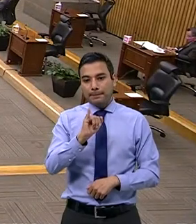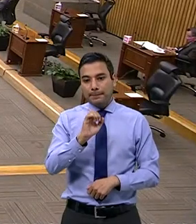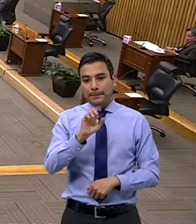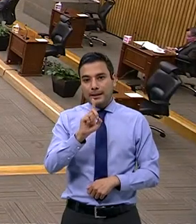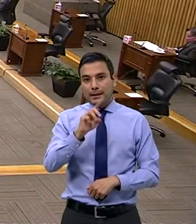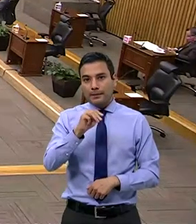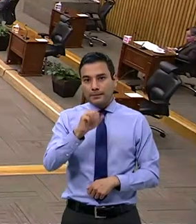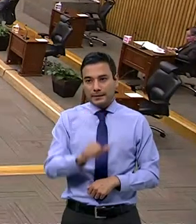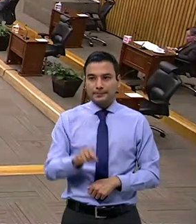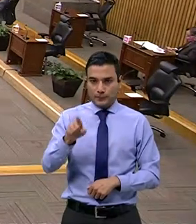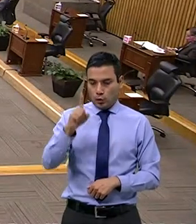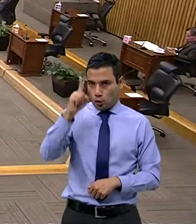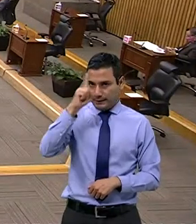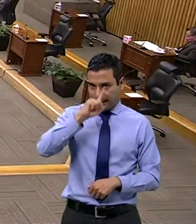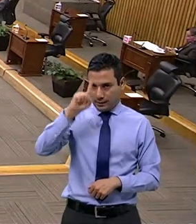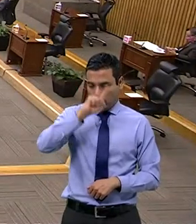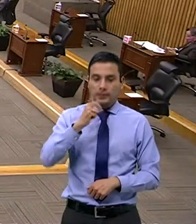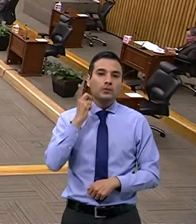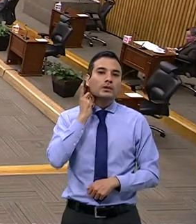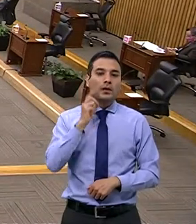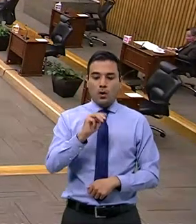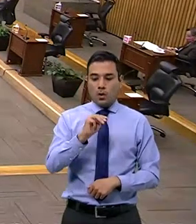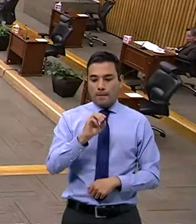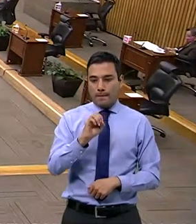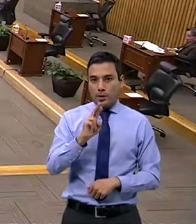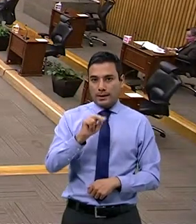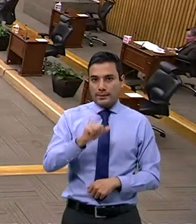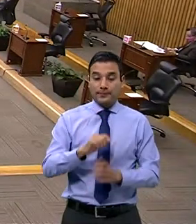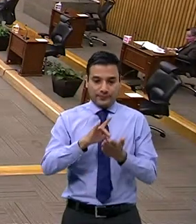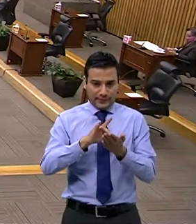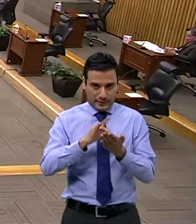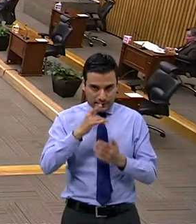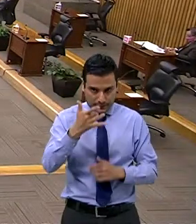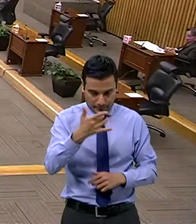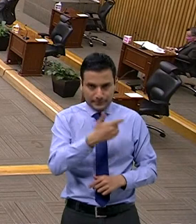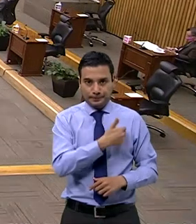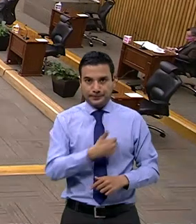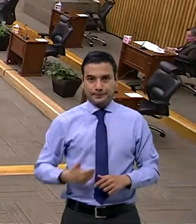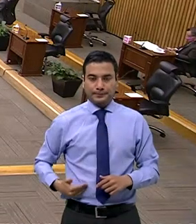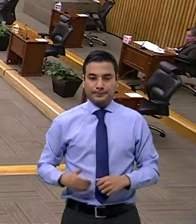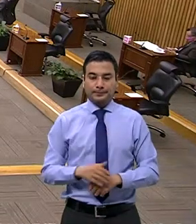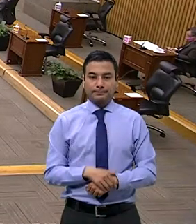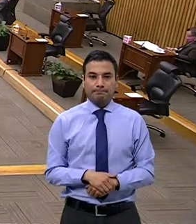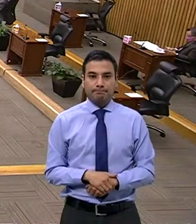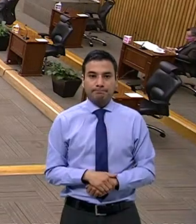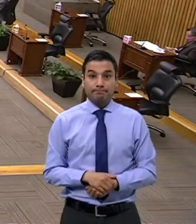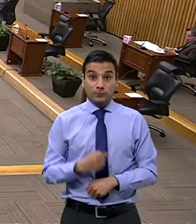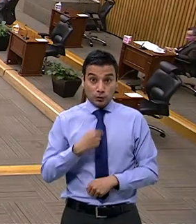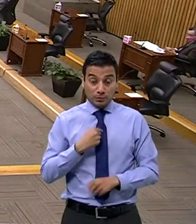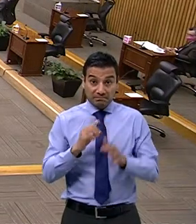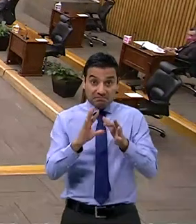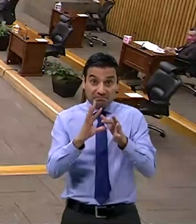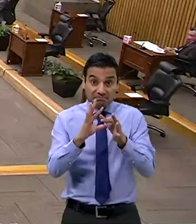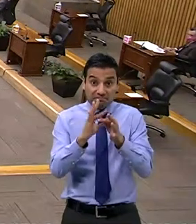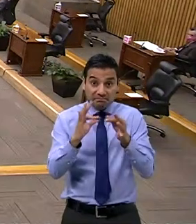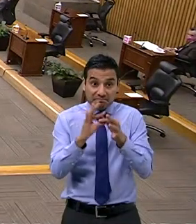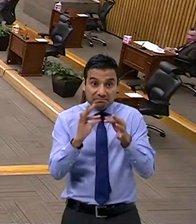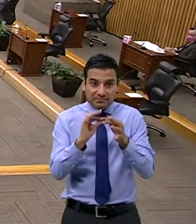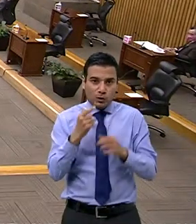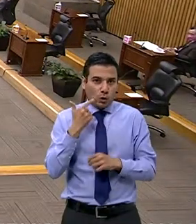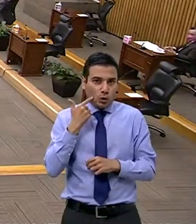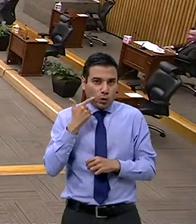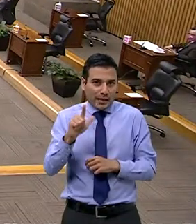consejero el poder legislativo amor en gracias consejero presidente no tenía pensado intervenir pero